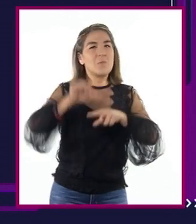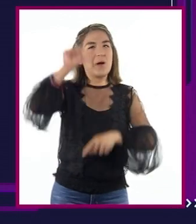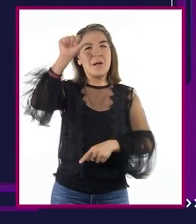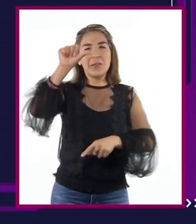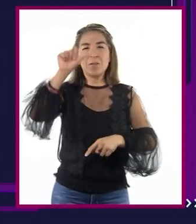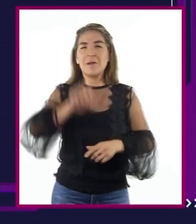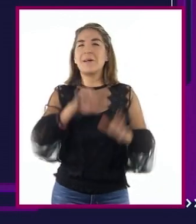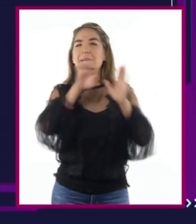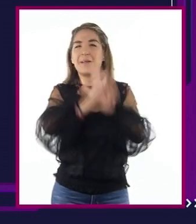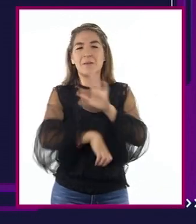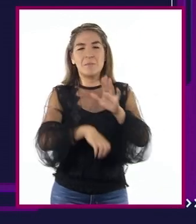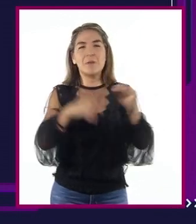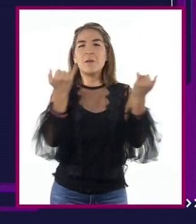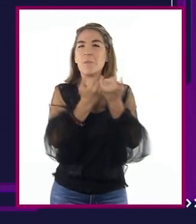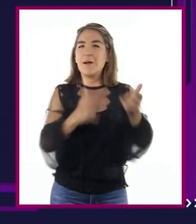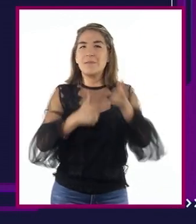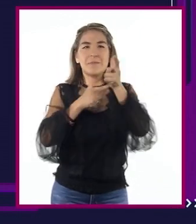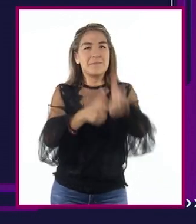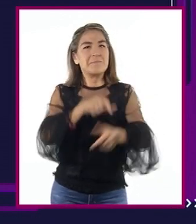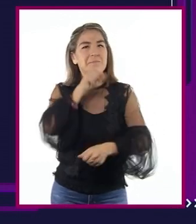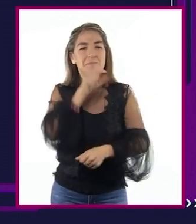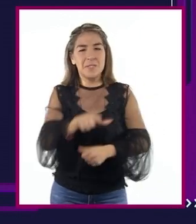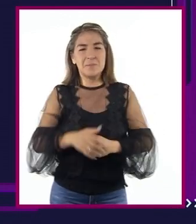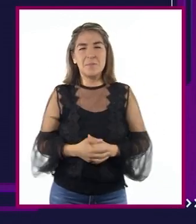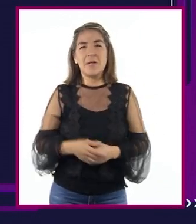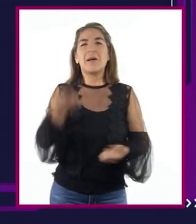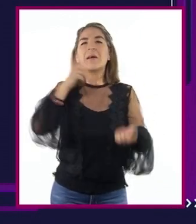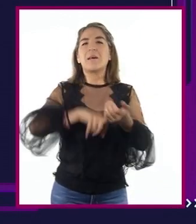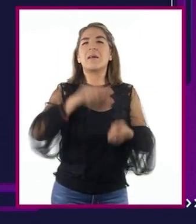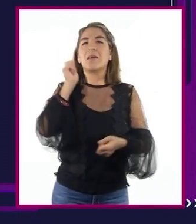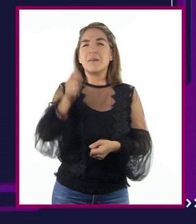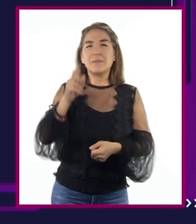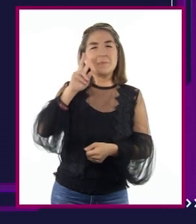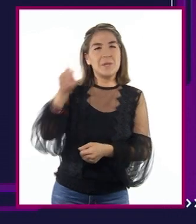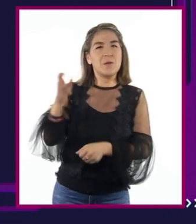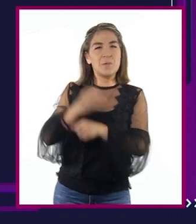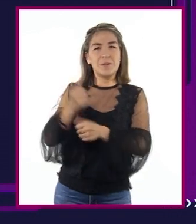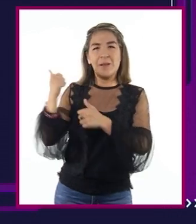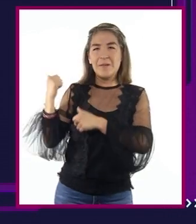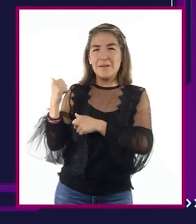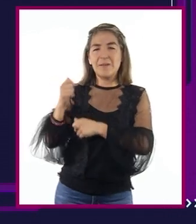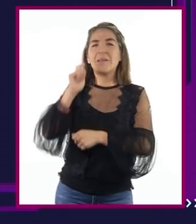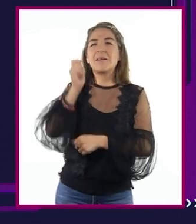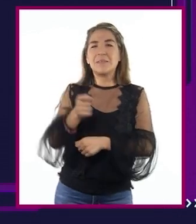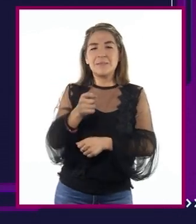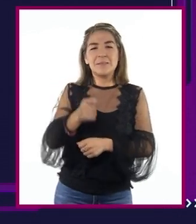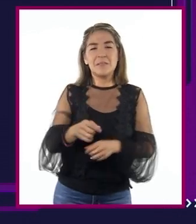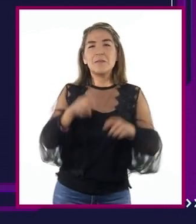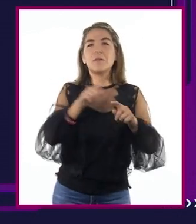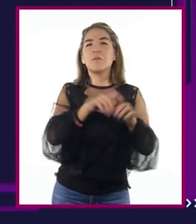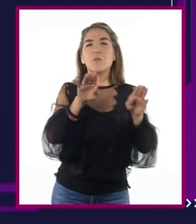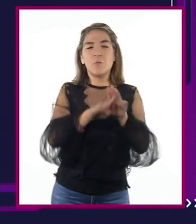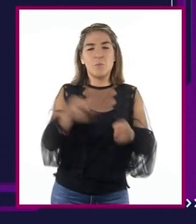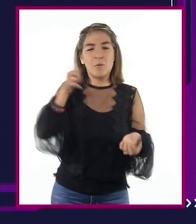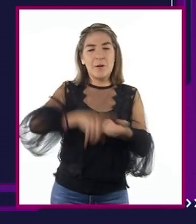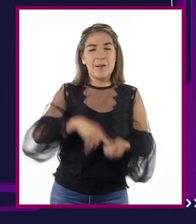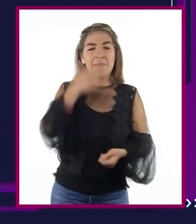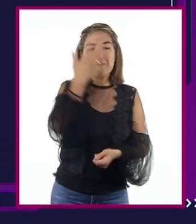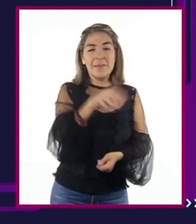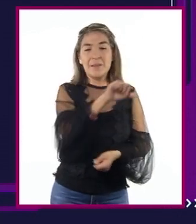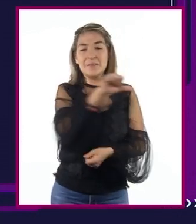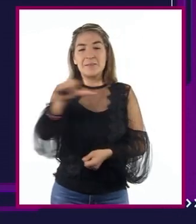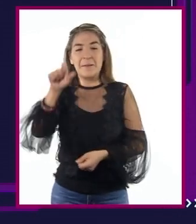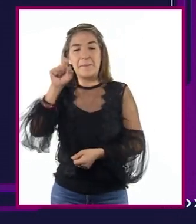decir, la misma frecuencia. Se puede observar que esto corresponde a los intervalos de 10 a